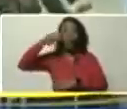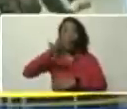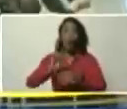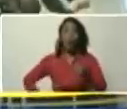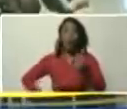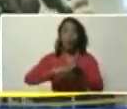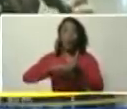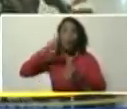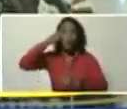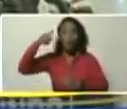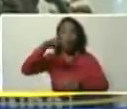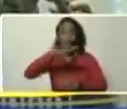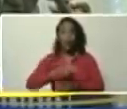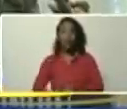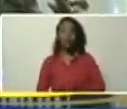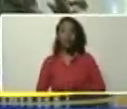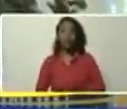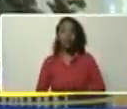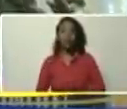al pueblo.